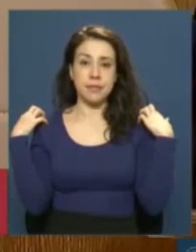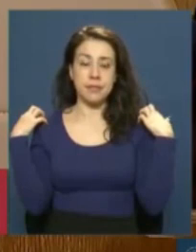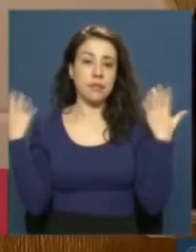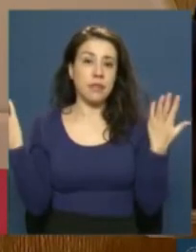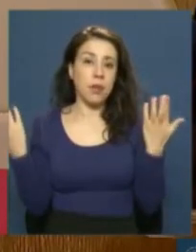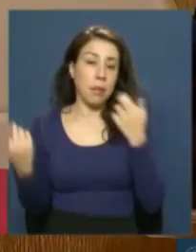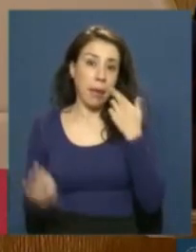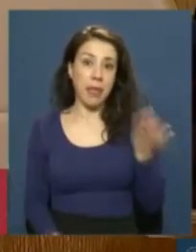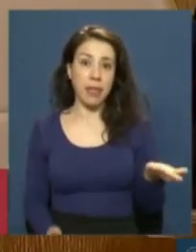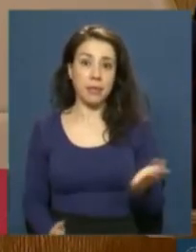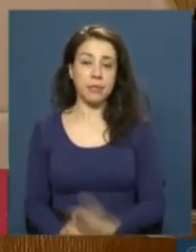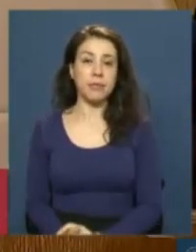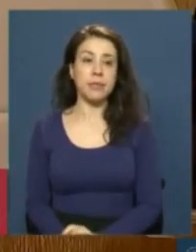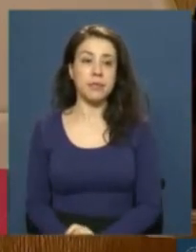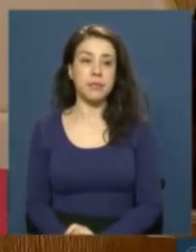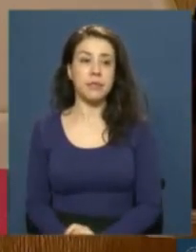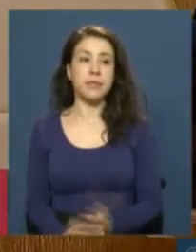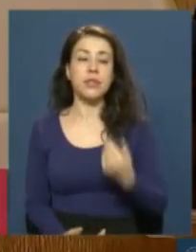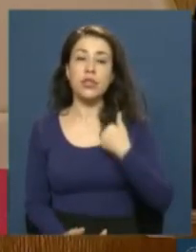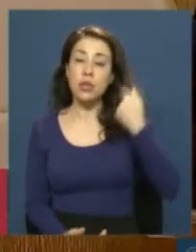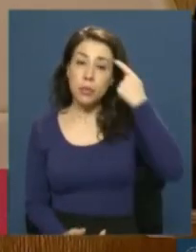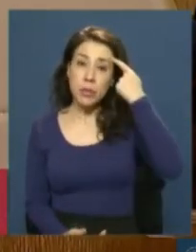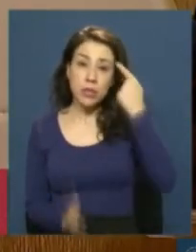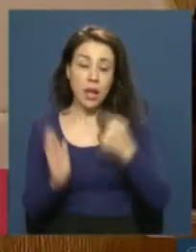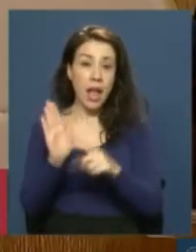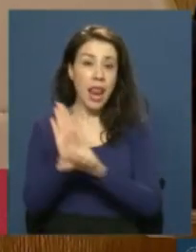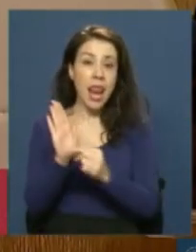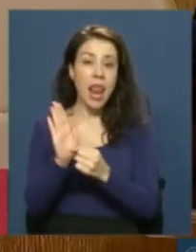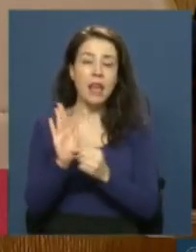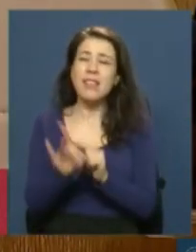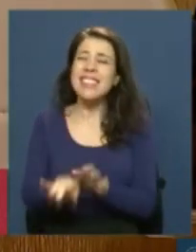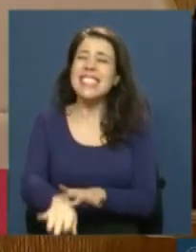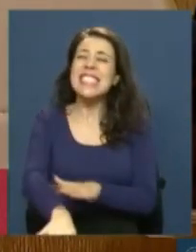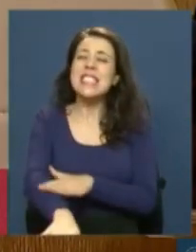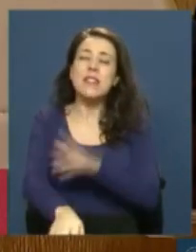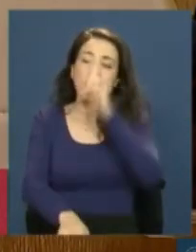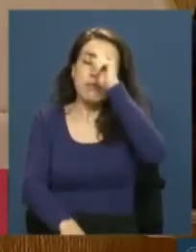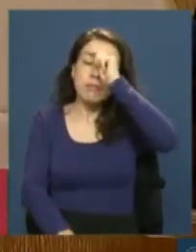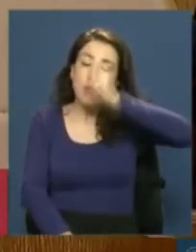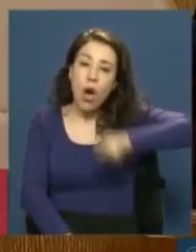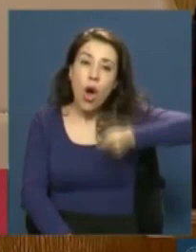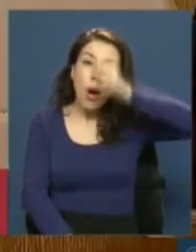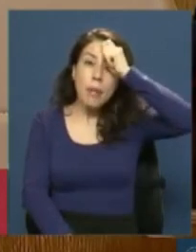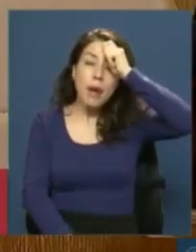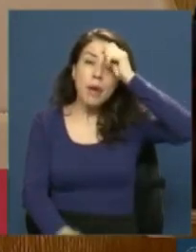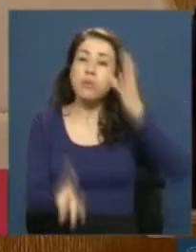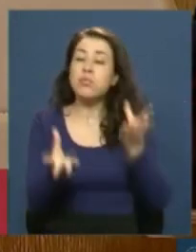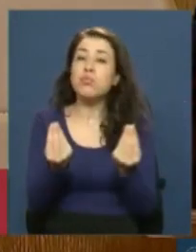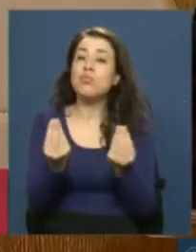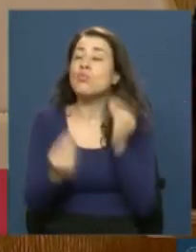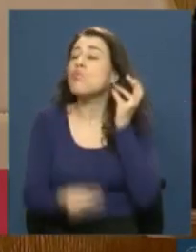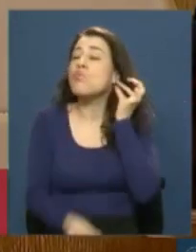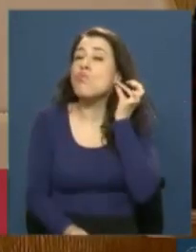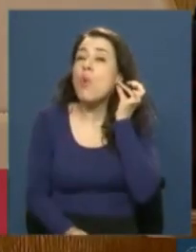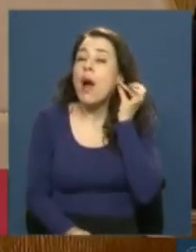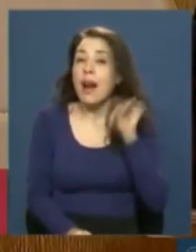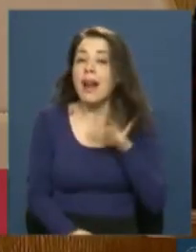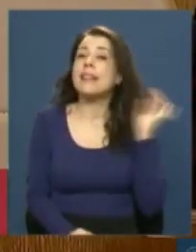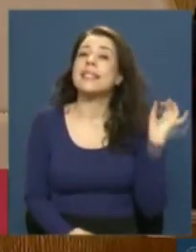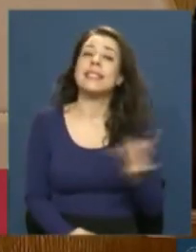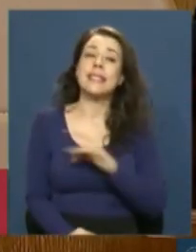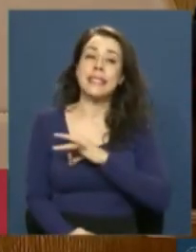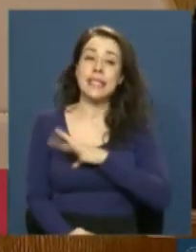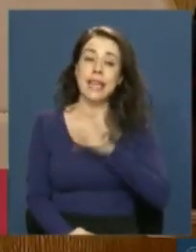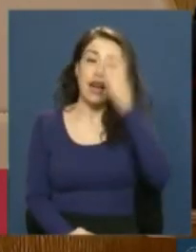padre por lo tanto presidente me parece a mí que esta ley es un sensible homenaje para tantas mujeres en chile